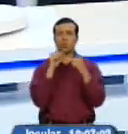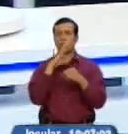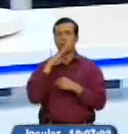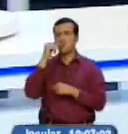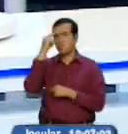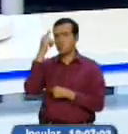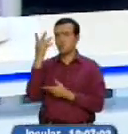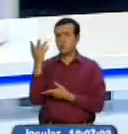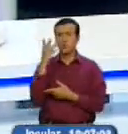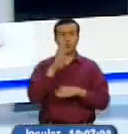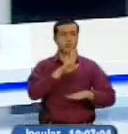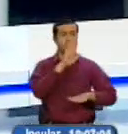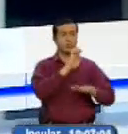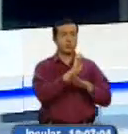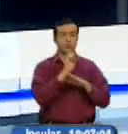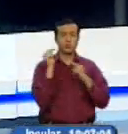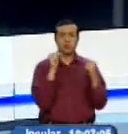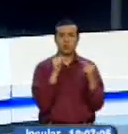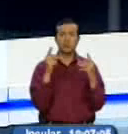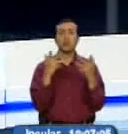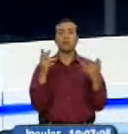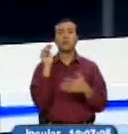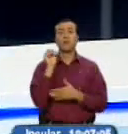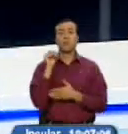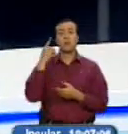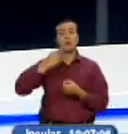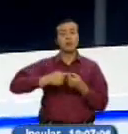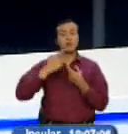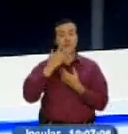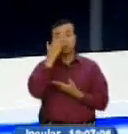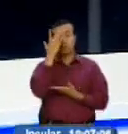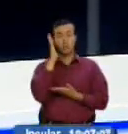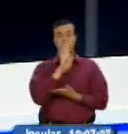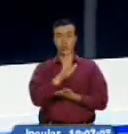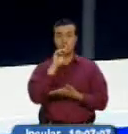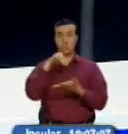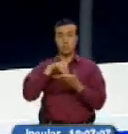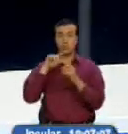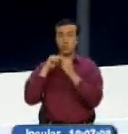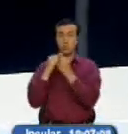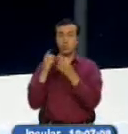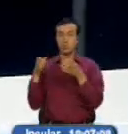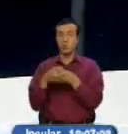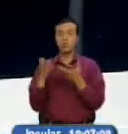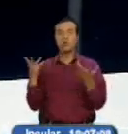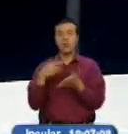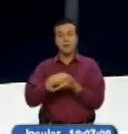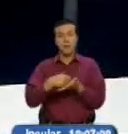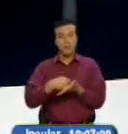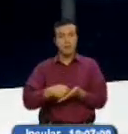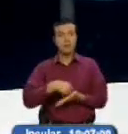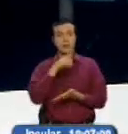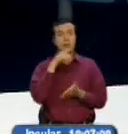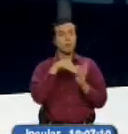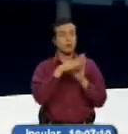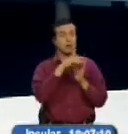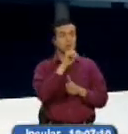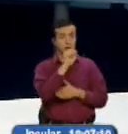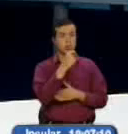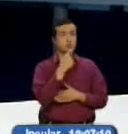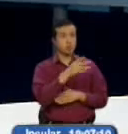Contigo Siempre y Compromiso Ecuador se produjeron este martes en Quito. Los integrantes de la primera agrupación buscaban la firma que Guillermo Lasso